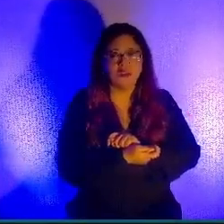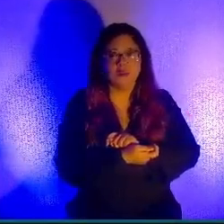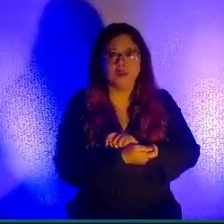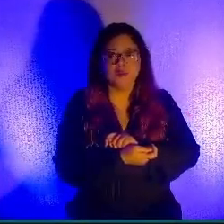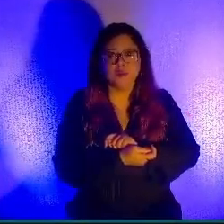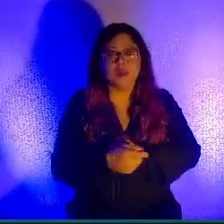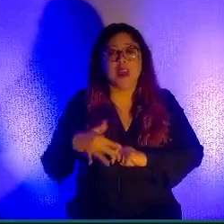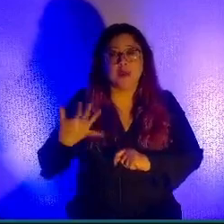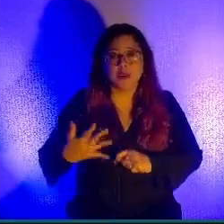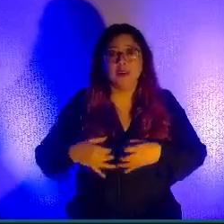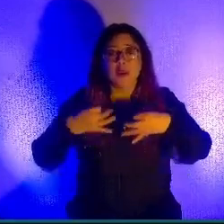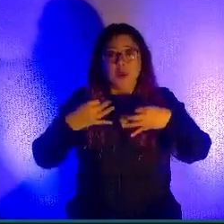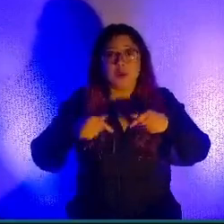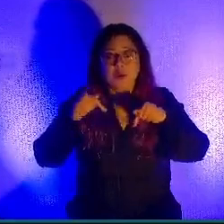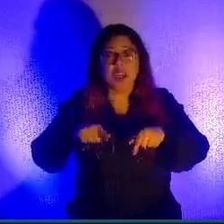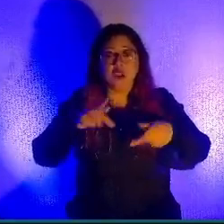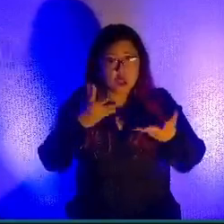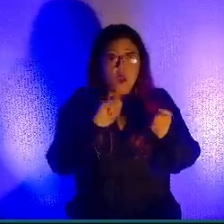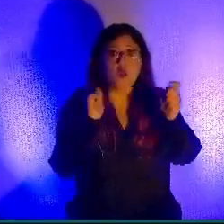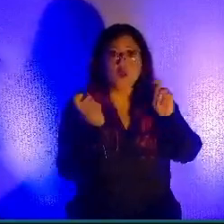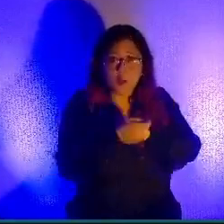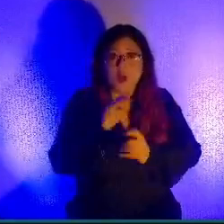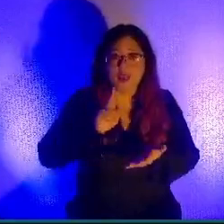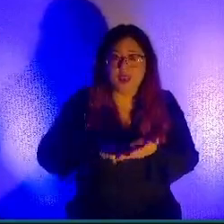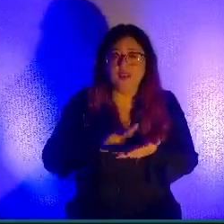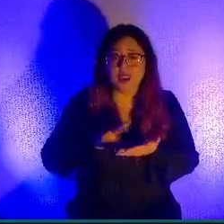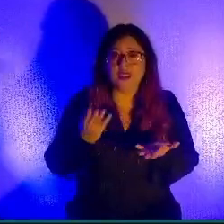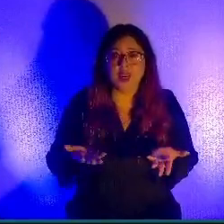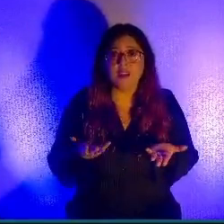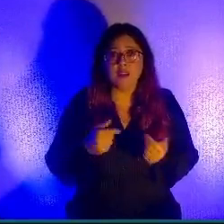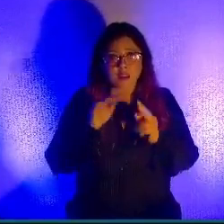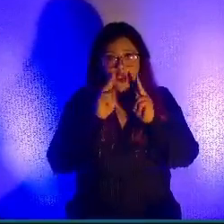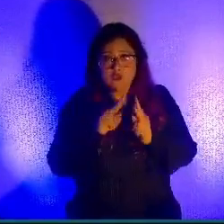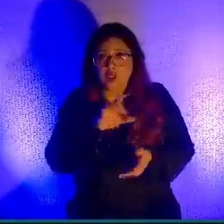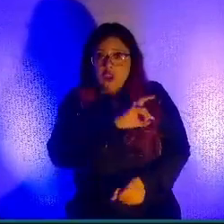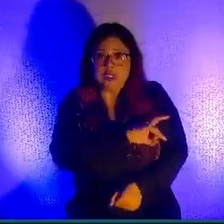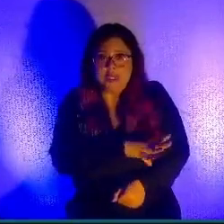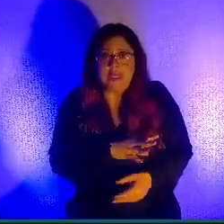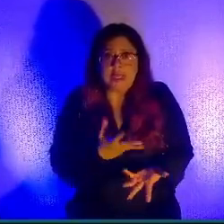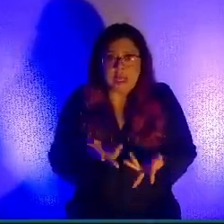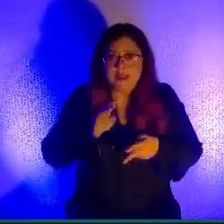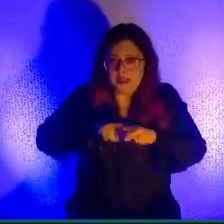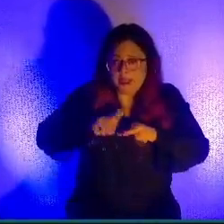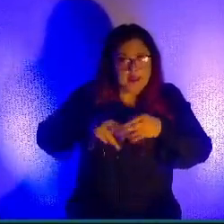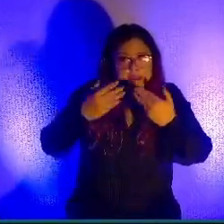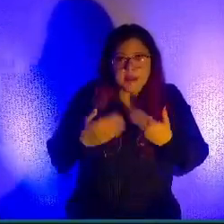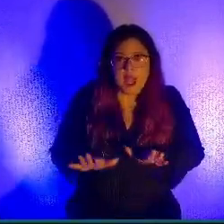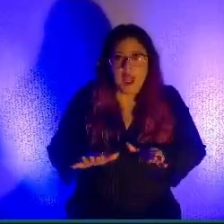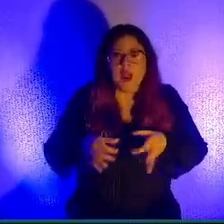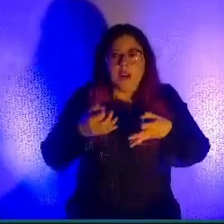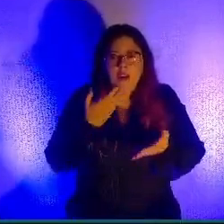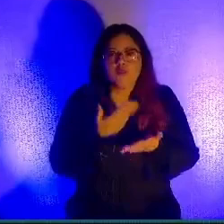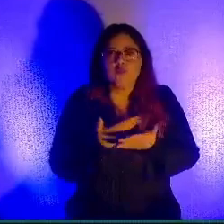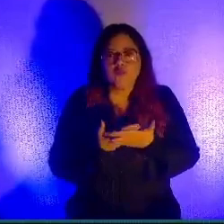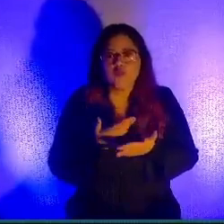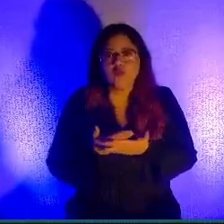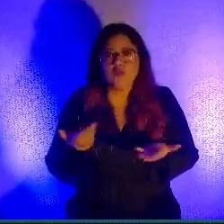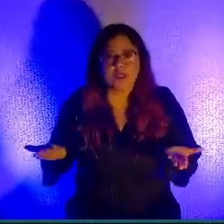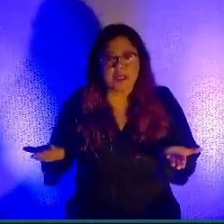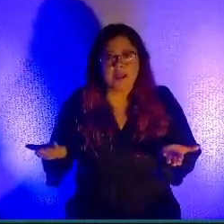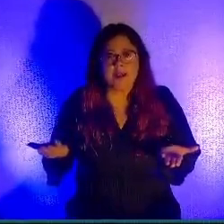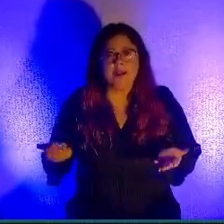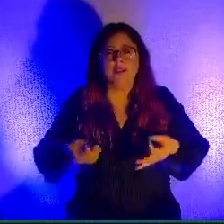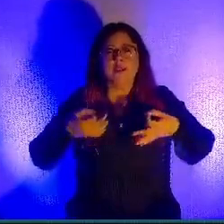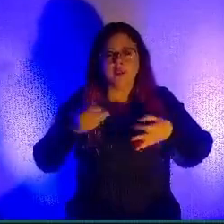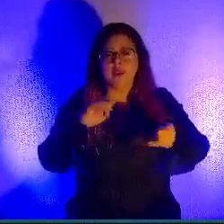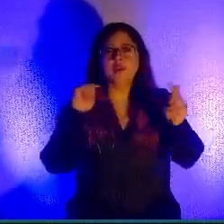es menor que estos pasando Es una Revolución real yo veo a Chile extremadamente preparado para aprovechar eso para ser no